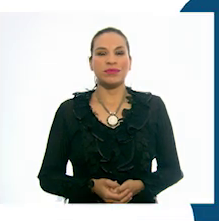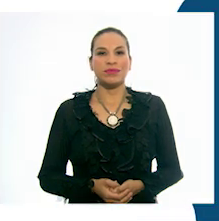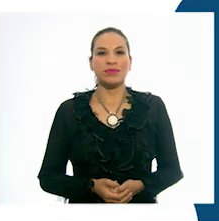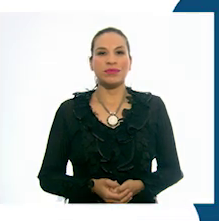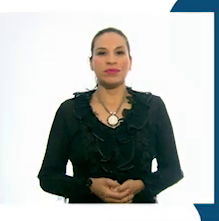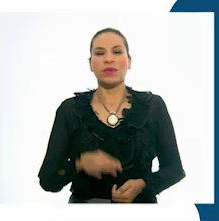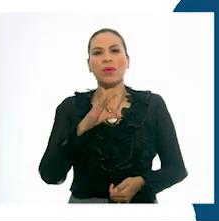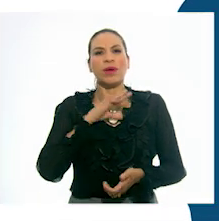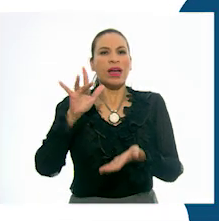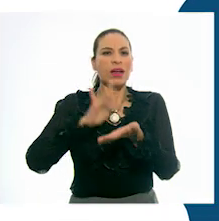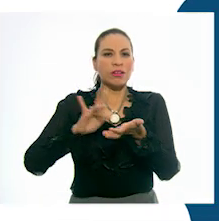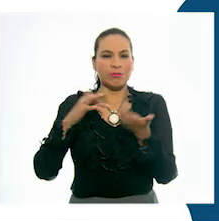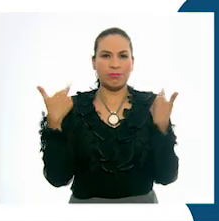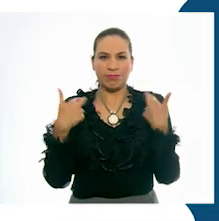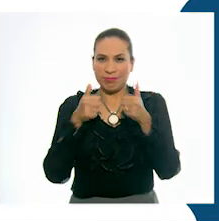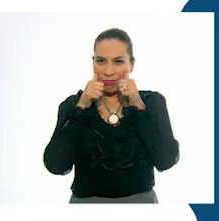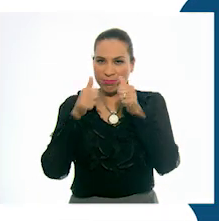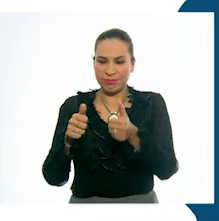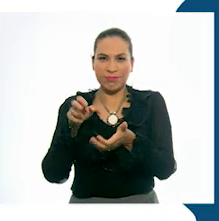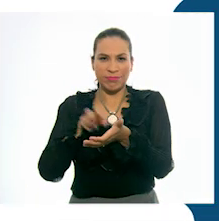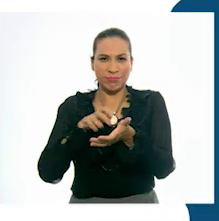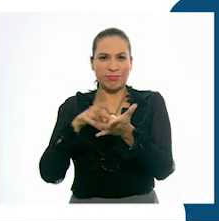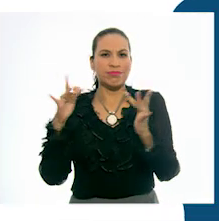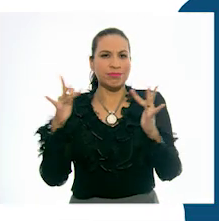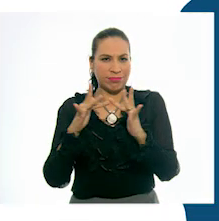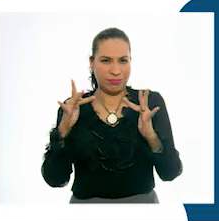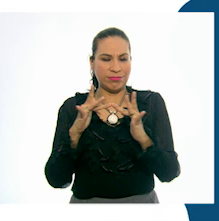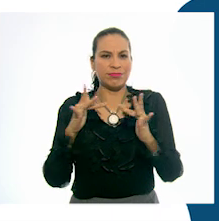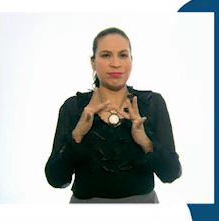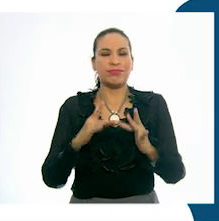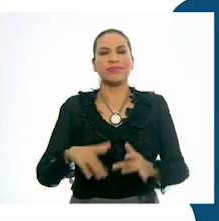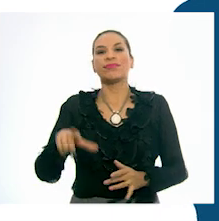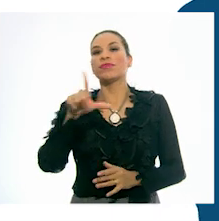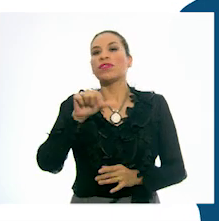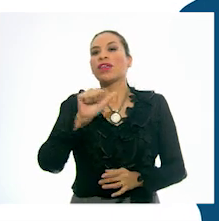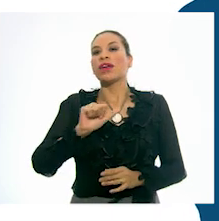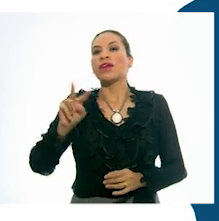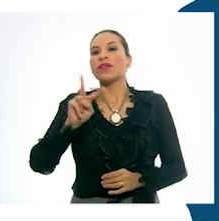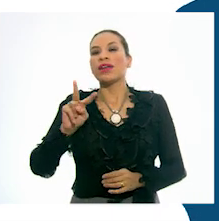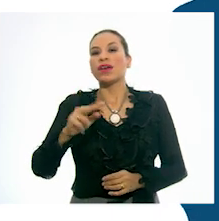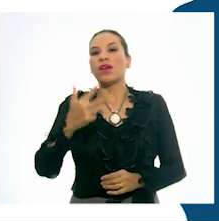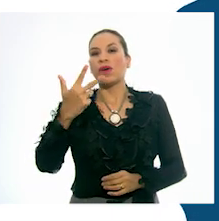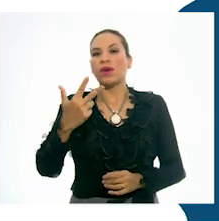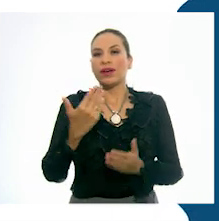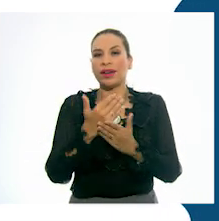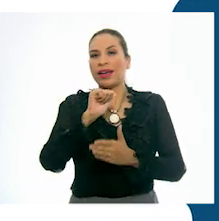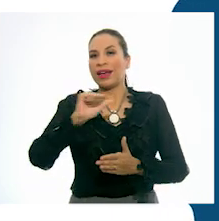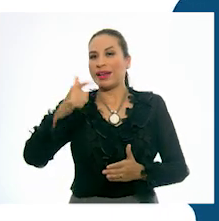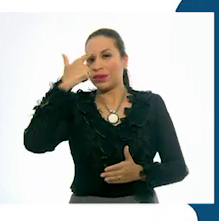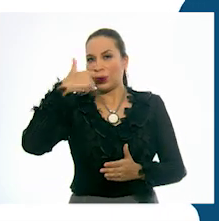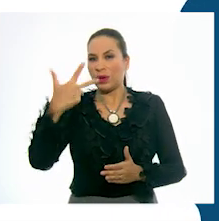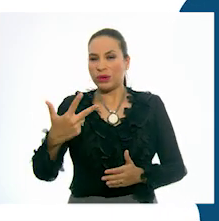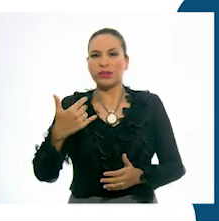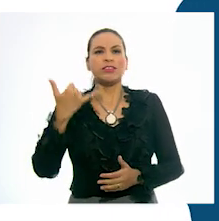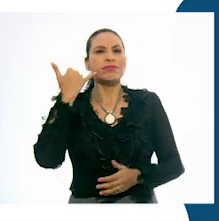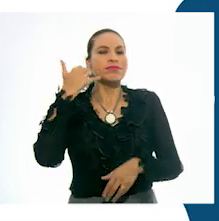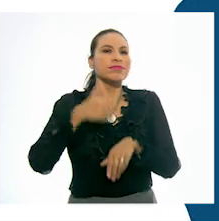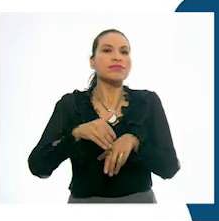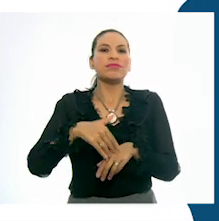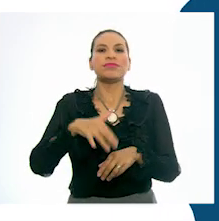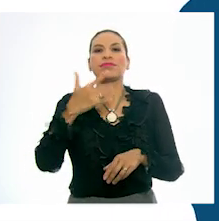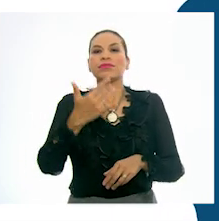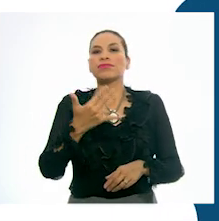Para solicitar apoyo pedagógico, comunícate con maestras y maestros de lunes a viernes de 8 a 20 horas al